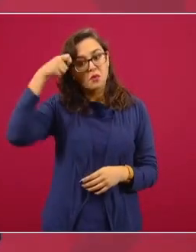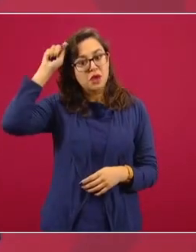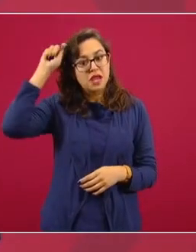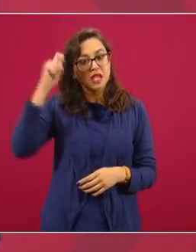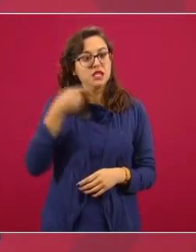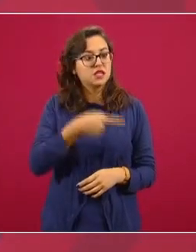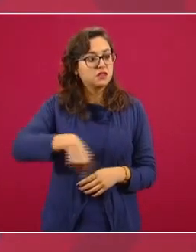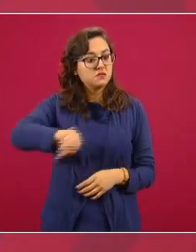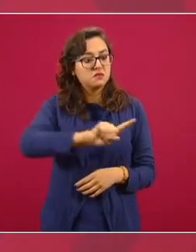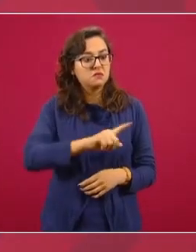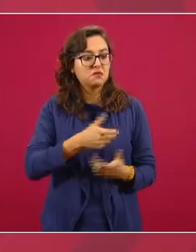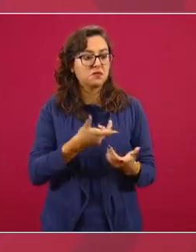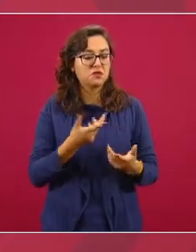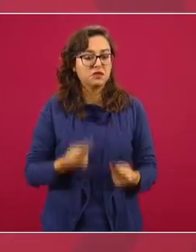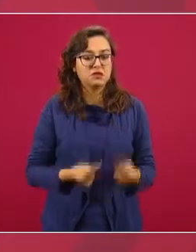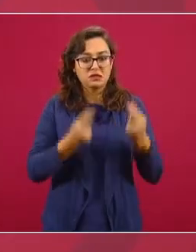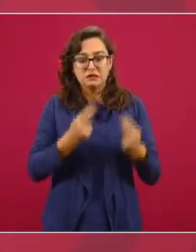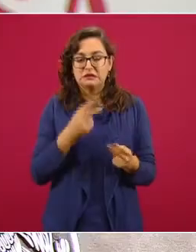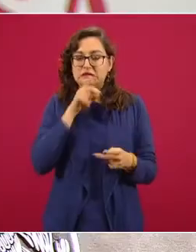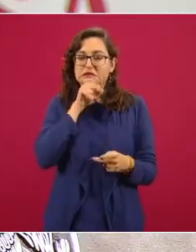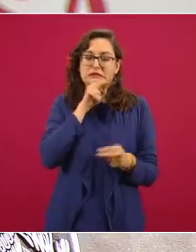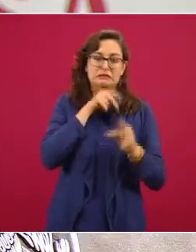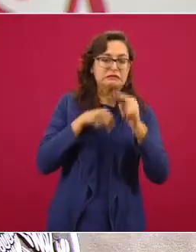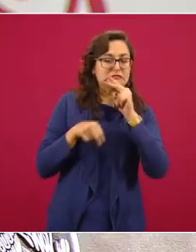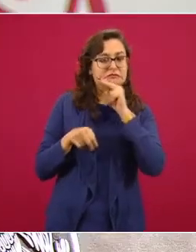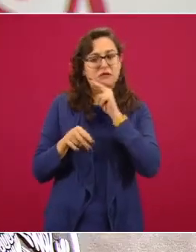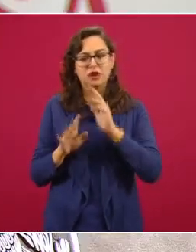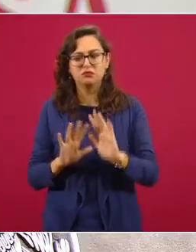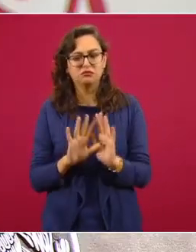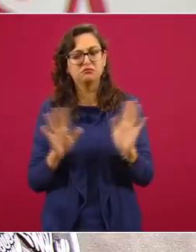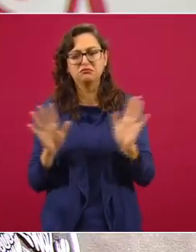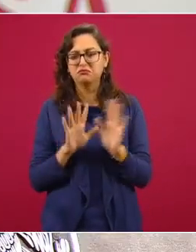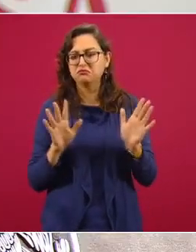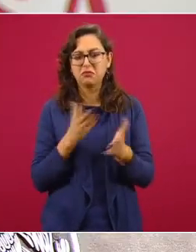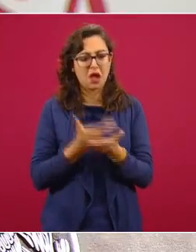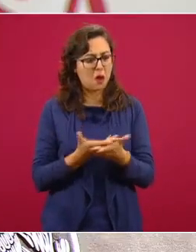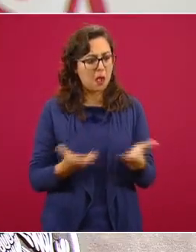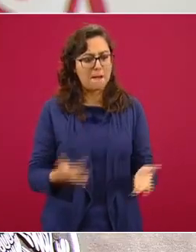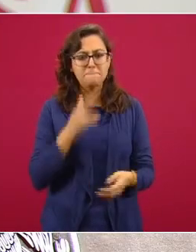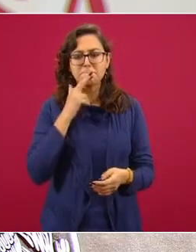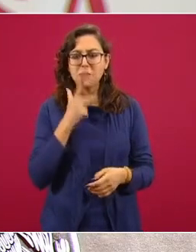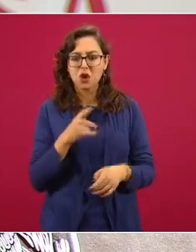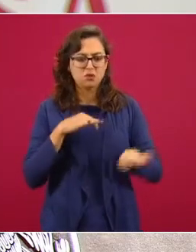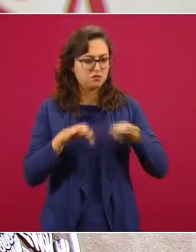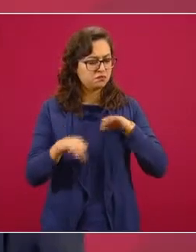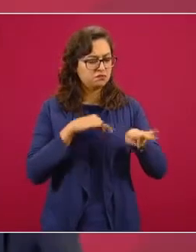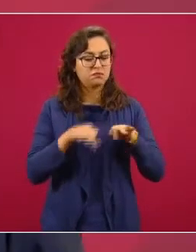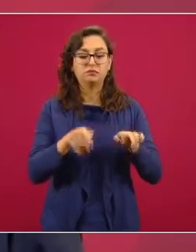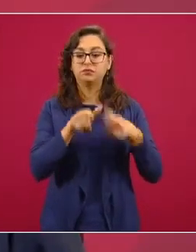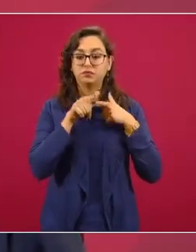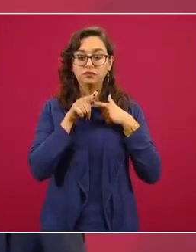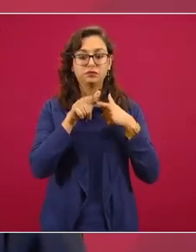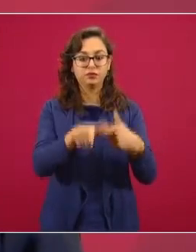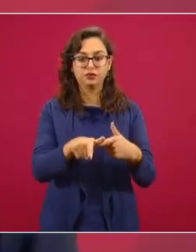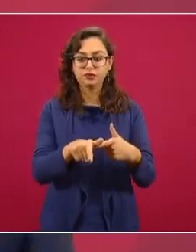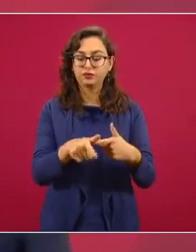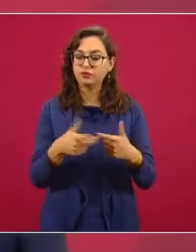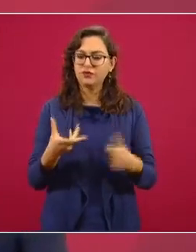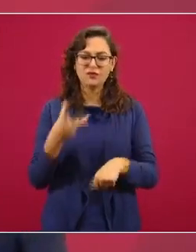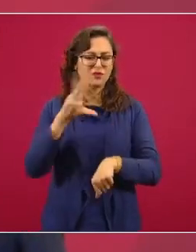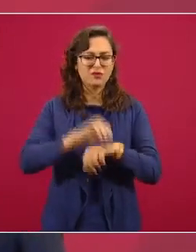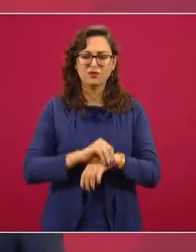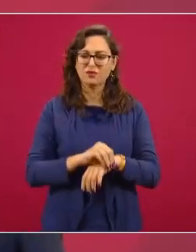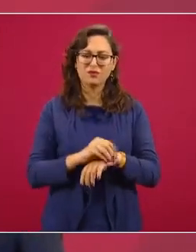que no se van a quedar sin trabajo, que no se dejen manipular